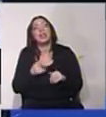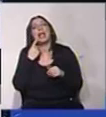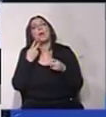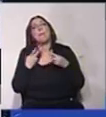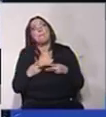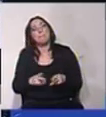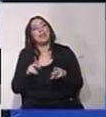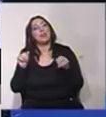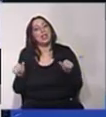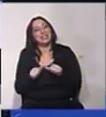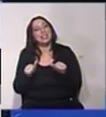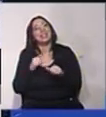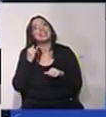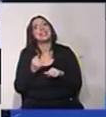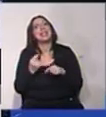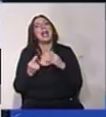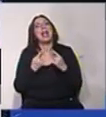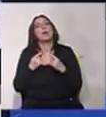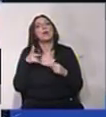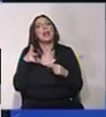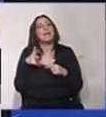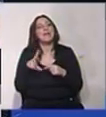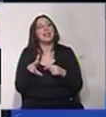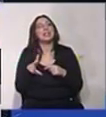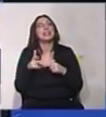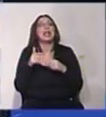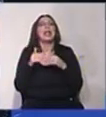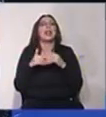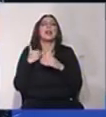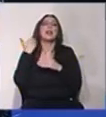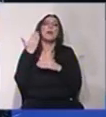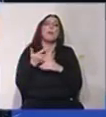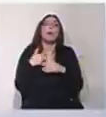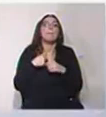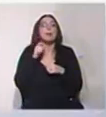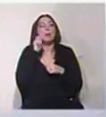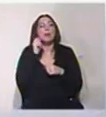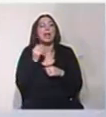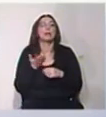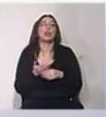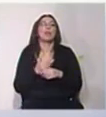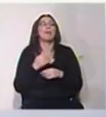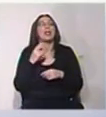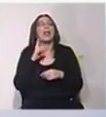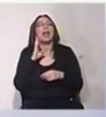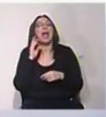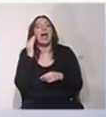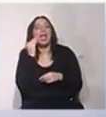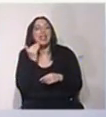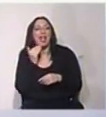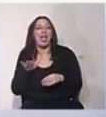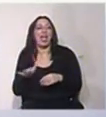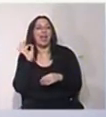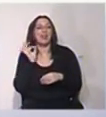para hacerlo y si tiene alguna fecha después que cumpla años mi ahijada, uh-huh. antes de Navidad, lo que sea.